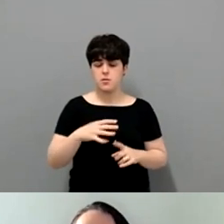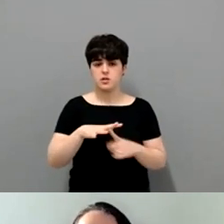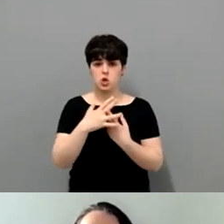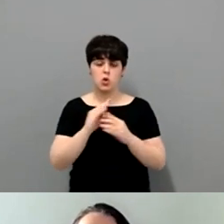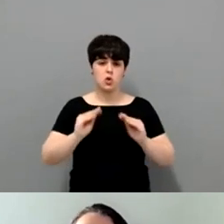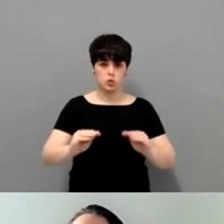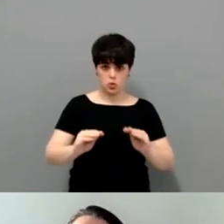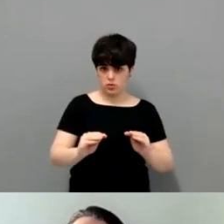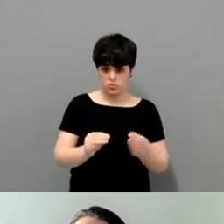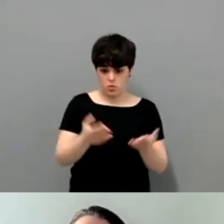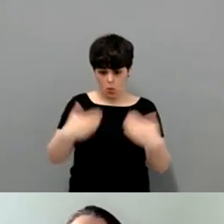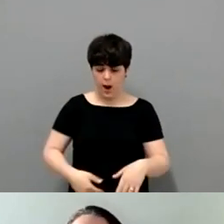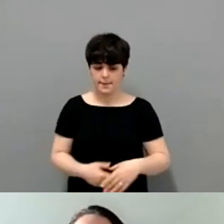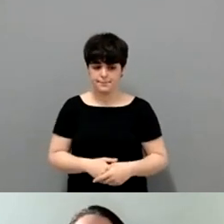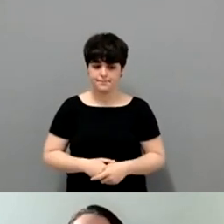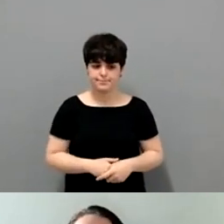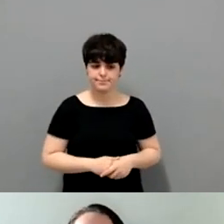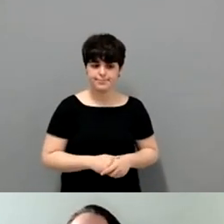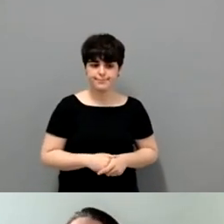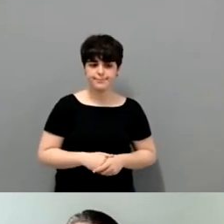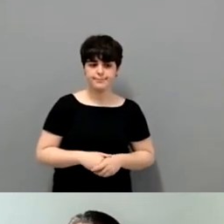obviamente no lo está, ¿no?